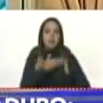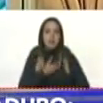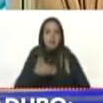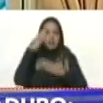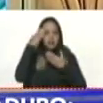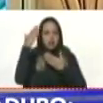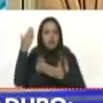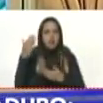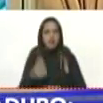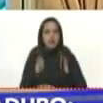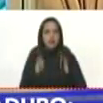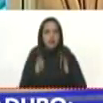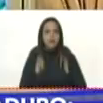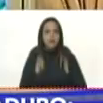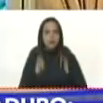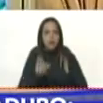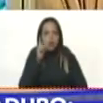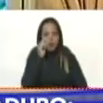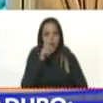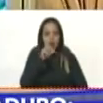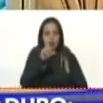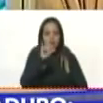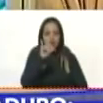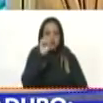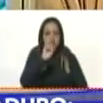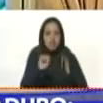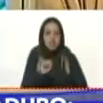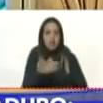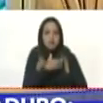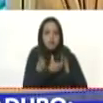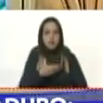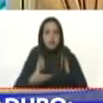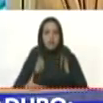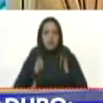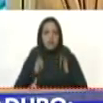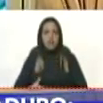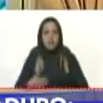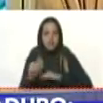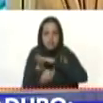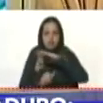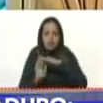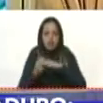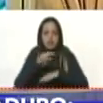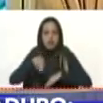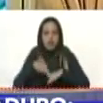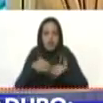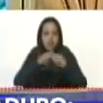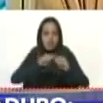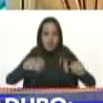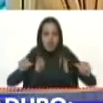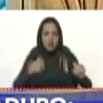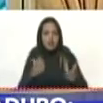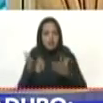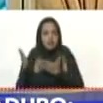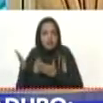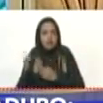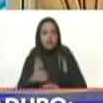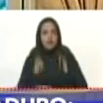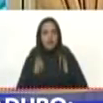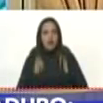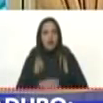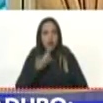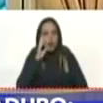también al compañero Luis Fernando Soteldo, presidente del Instituto Nacional de Tierras, este joven líder del